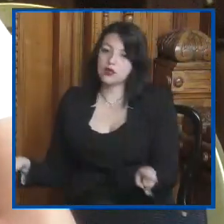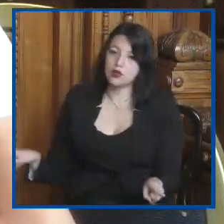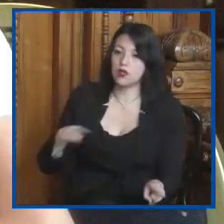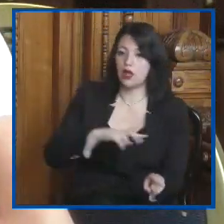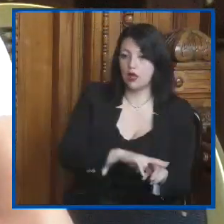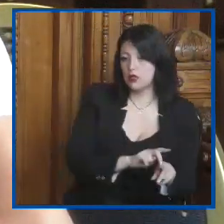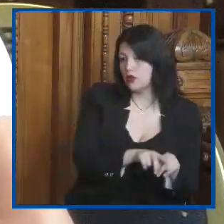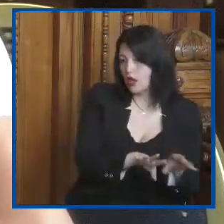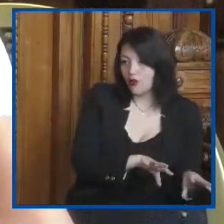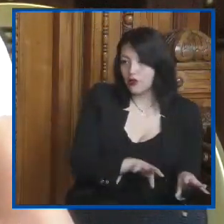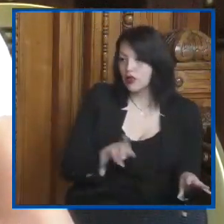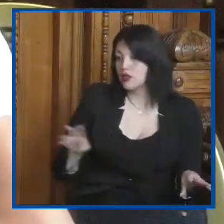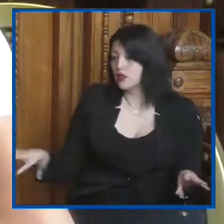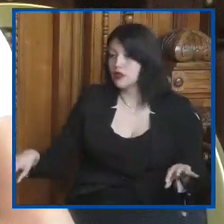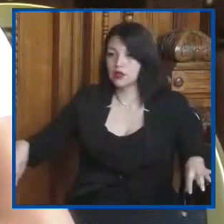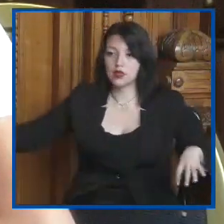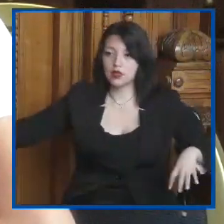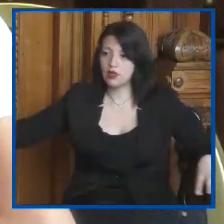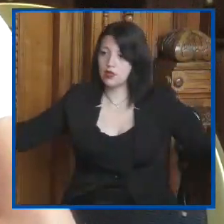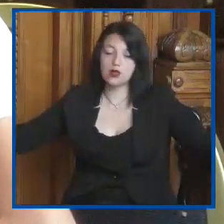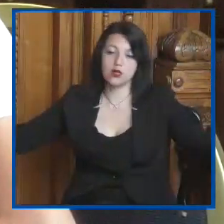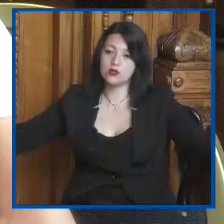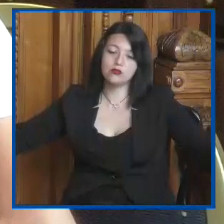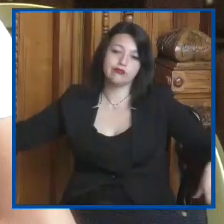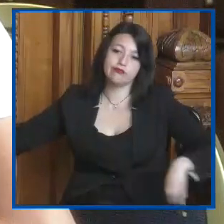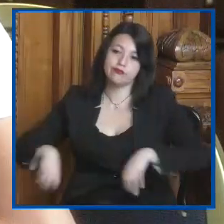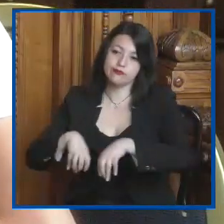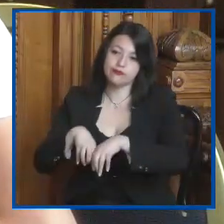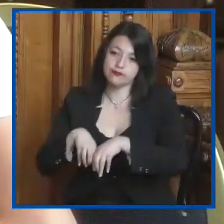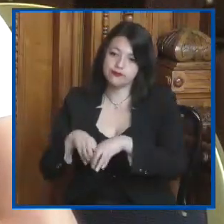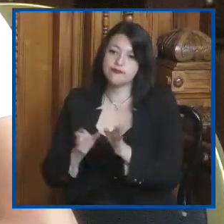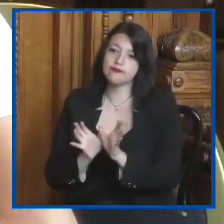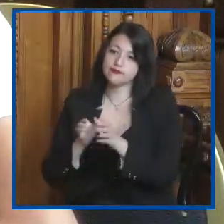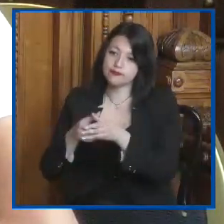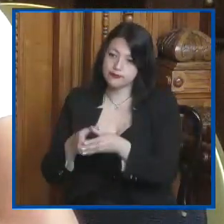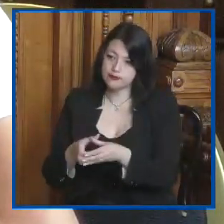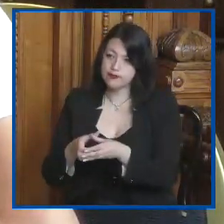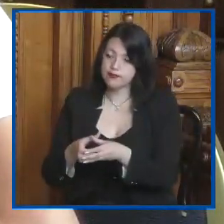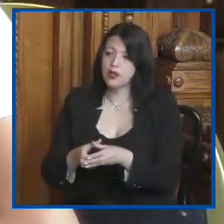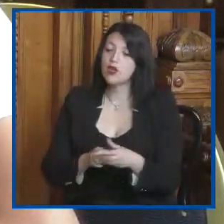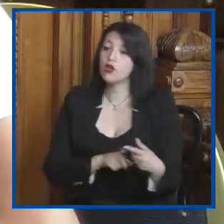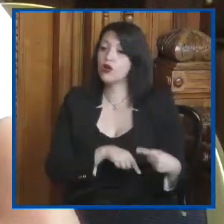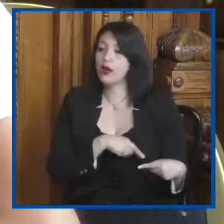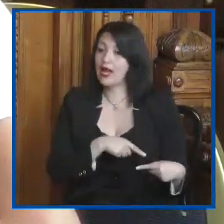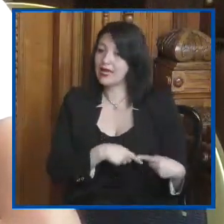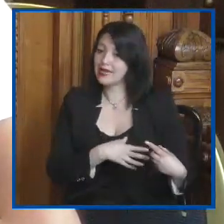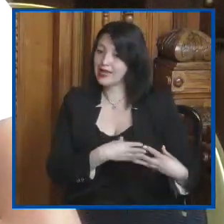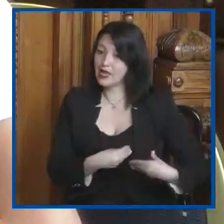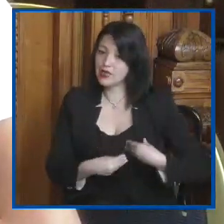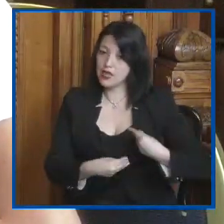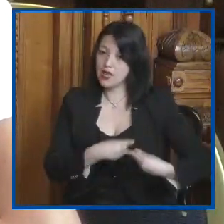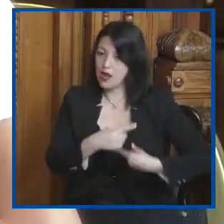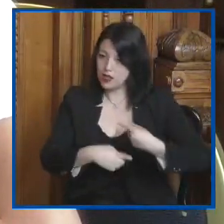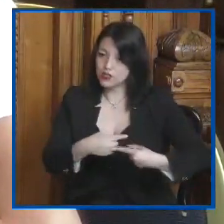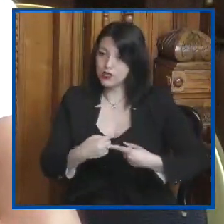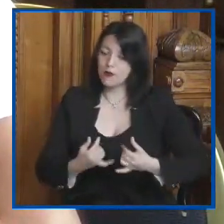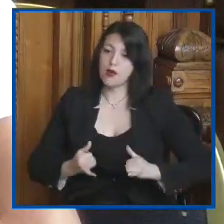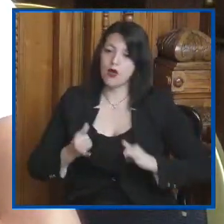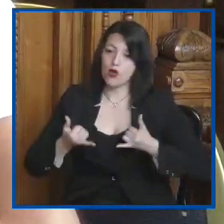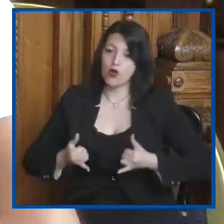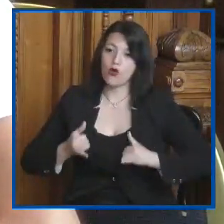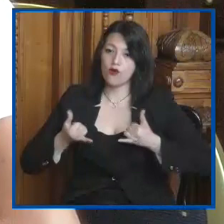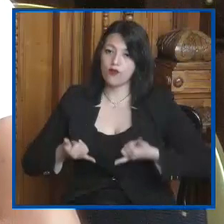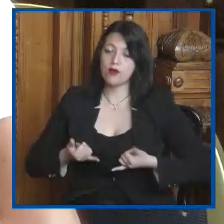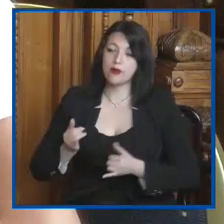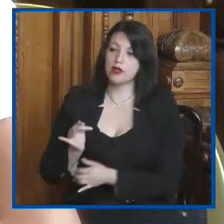magistrado lo hace, creo que es una cuestión de que tenemos que empezar a trabajar con las generaciones más jóvenes también en todas estas cosas, para